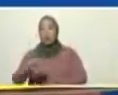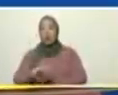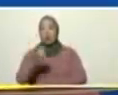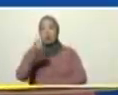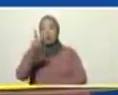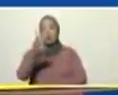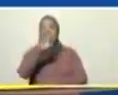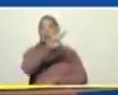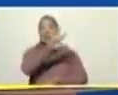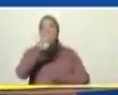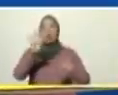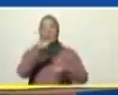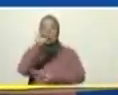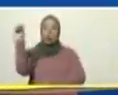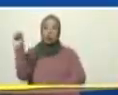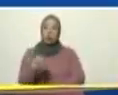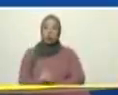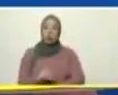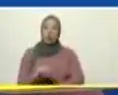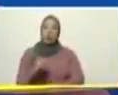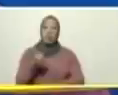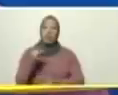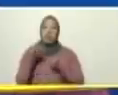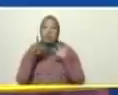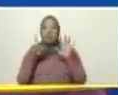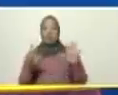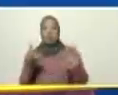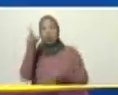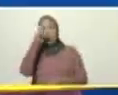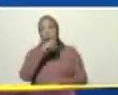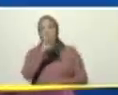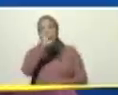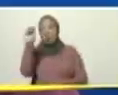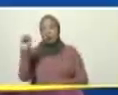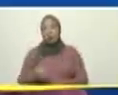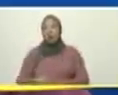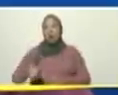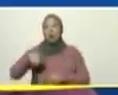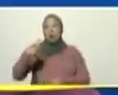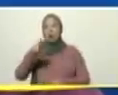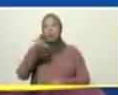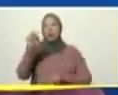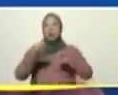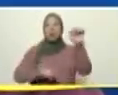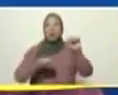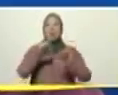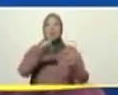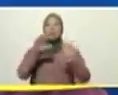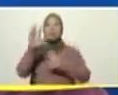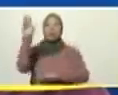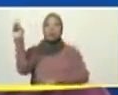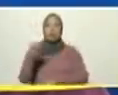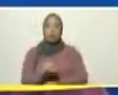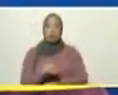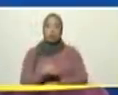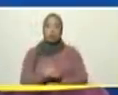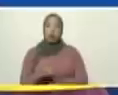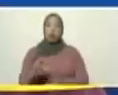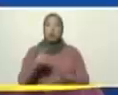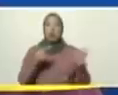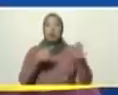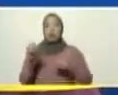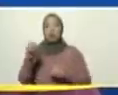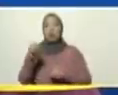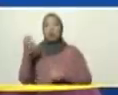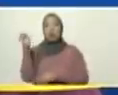subimos a 54% en 16 años y luego de 20 años sacamos 65% y 60% del